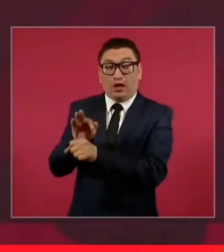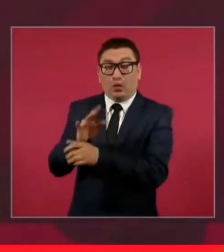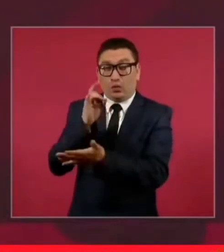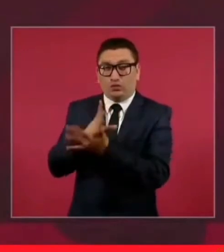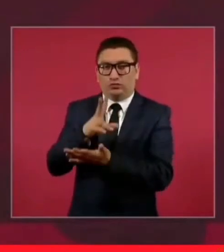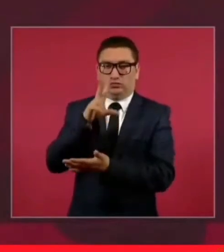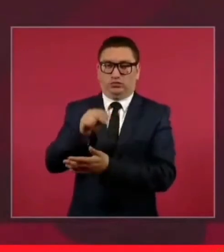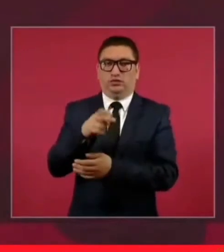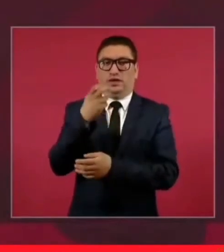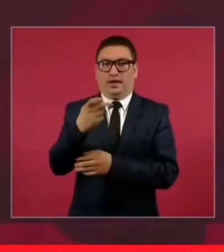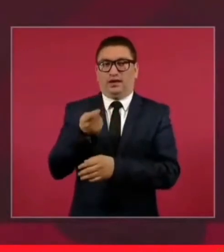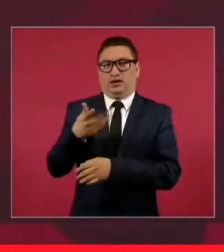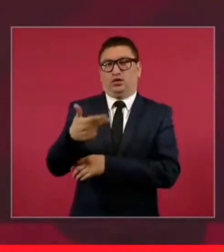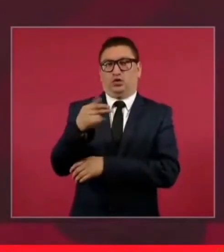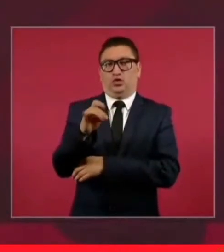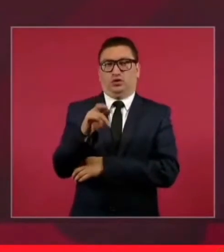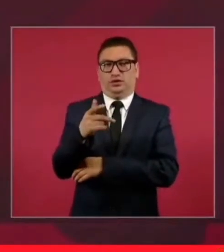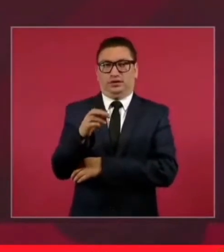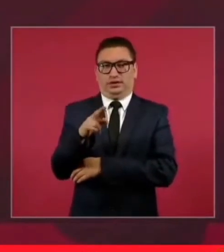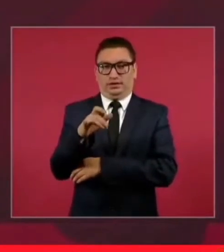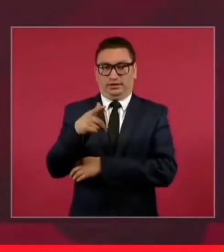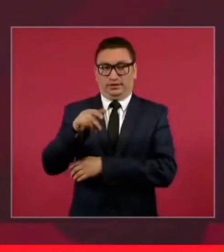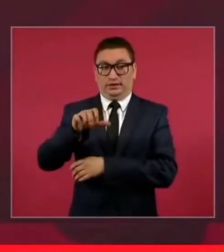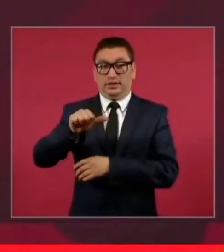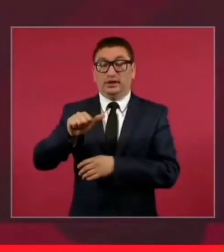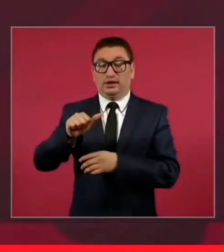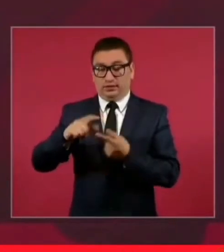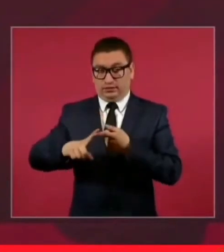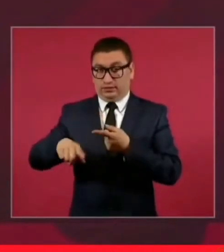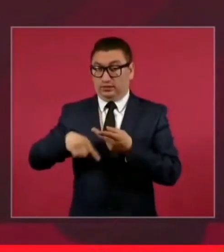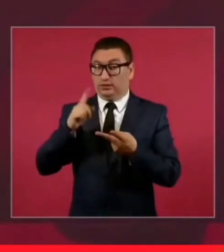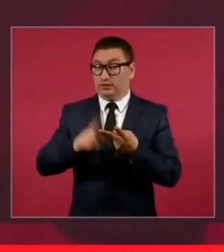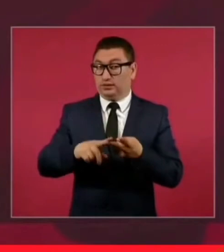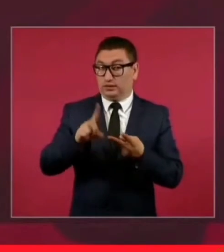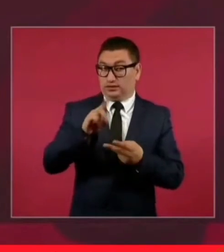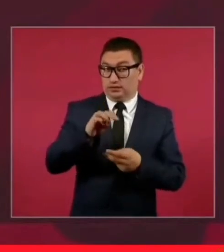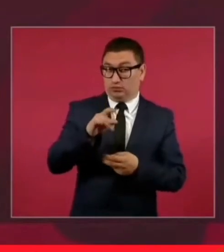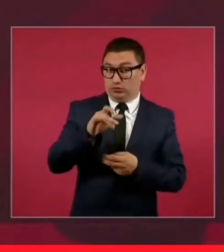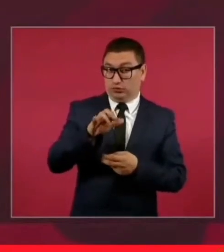la oligarquía, no la democracia.